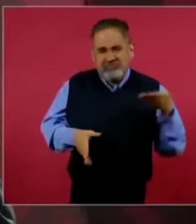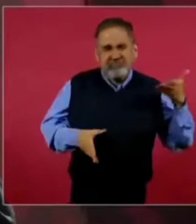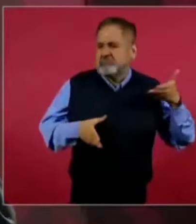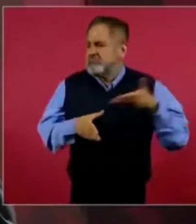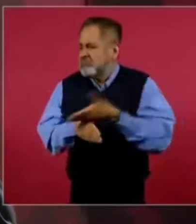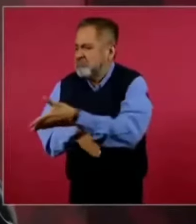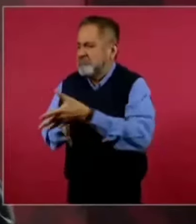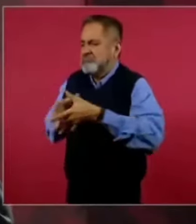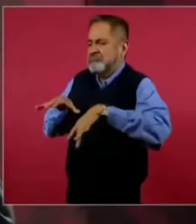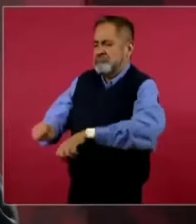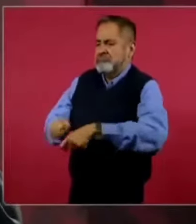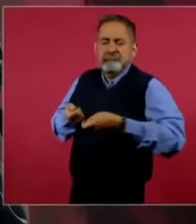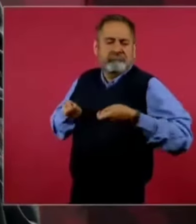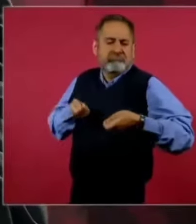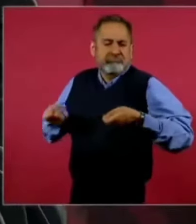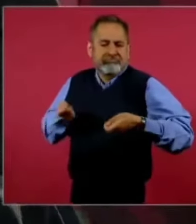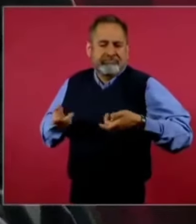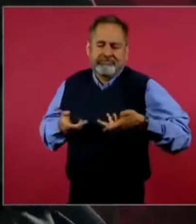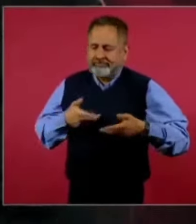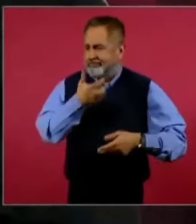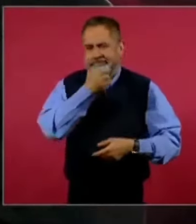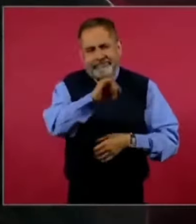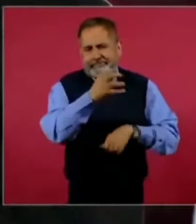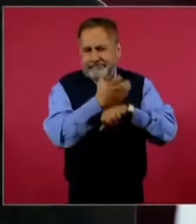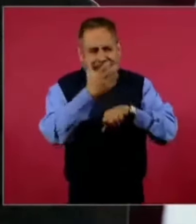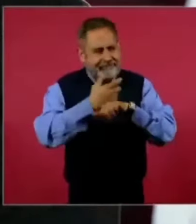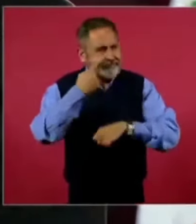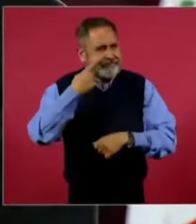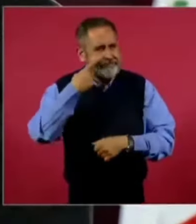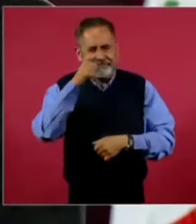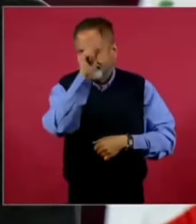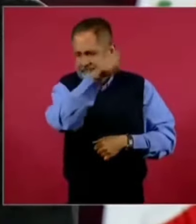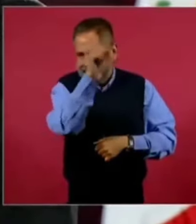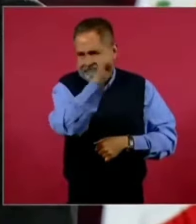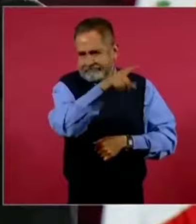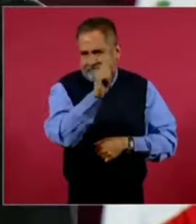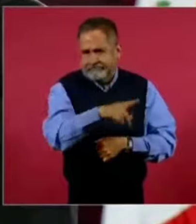para que ellos tengan el mando siempre.